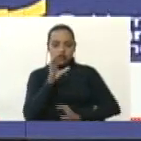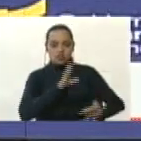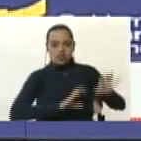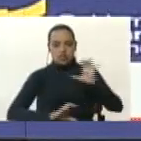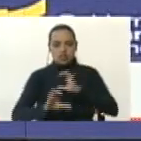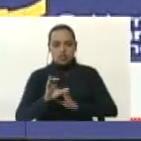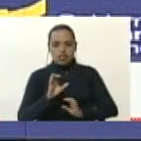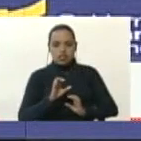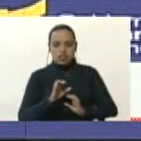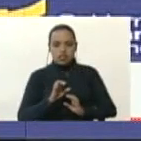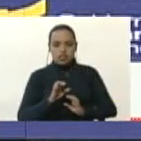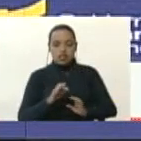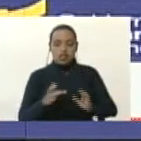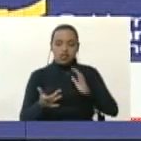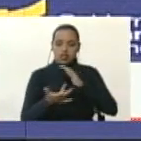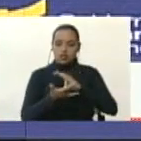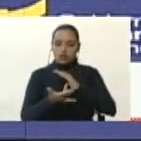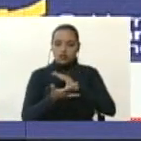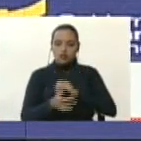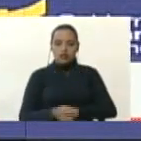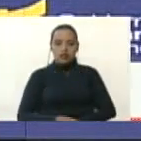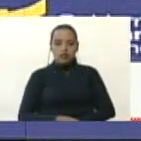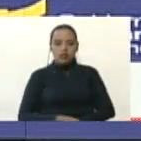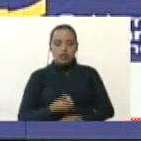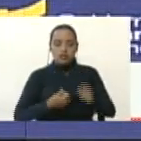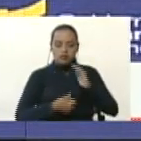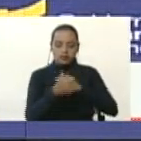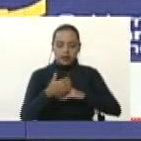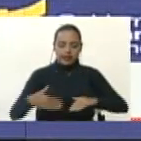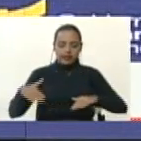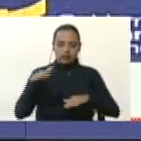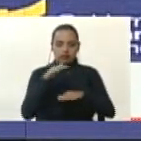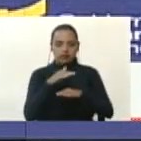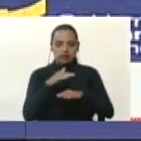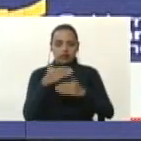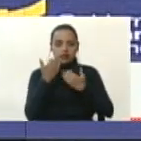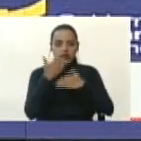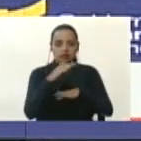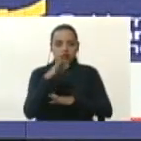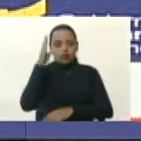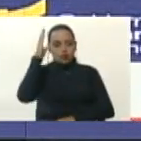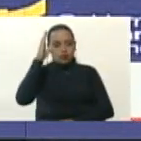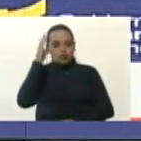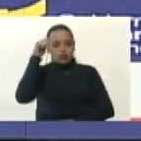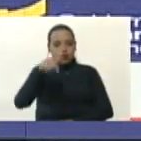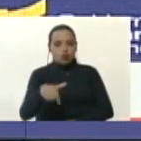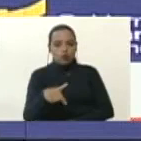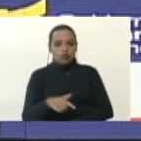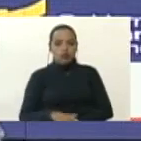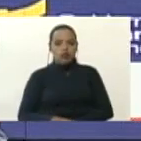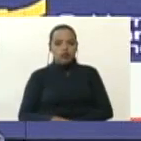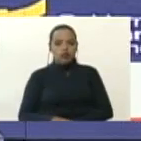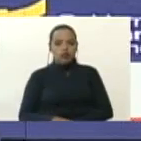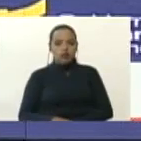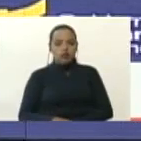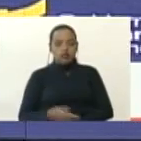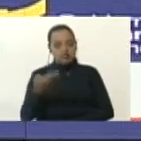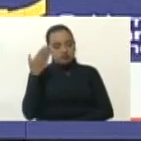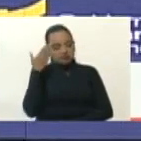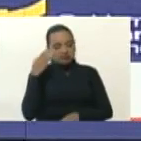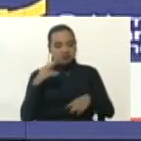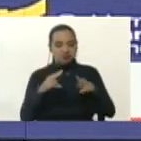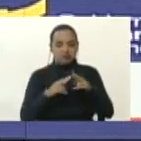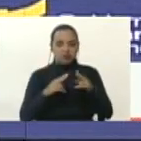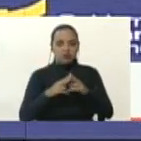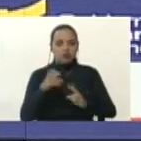y la tecnología desde el más alto nivel del conocimiento que hoy por hoy se maneja en nuestro país. Eso es una